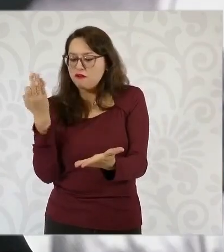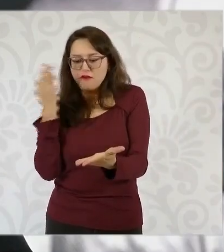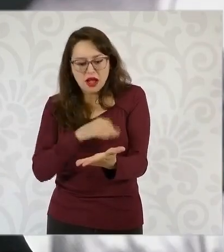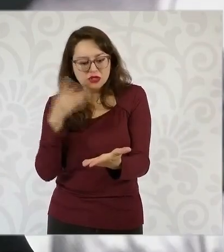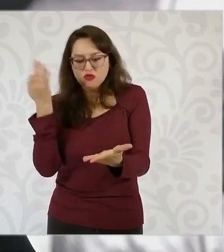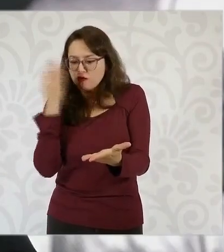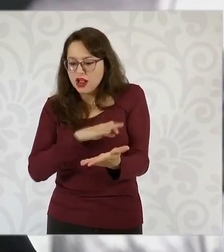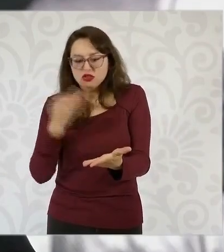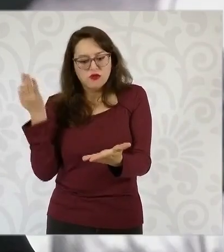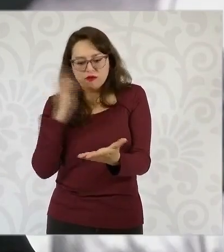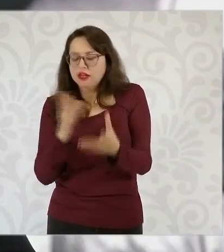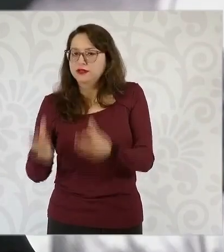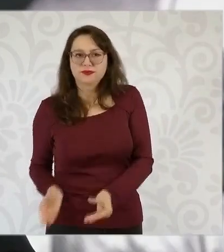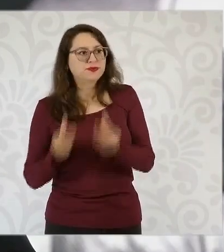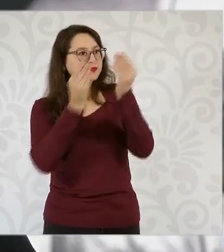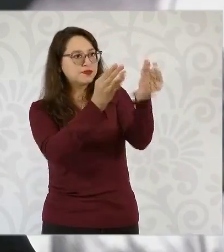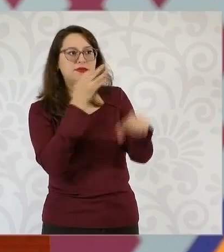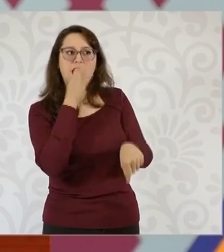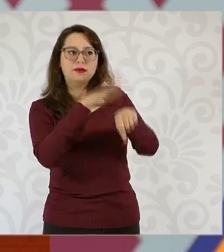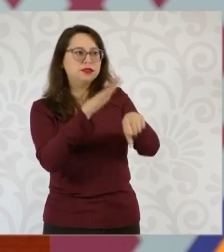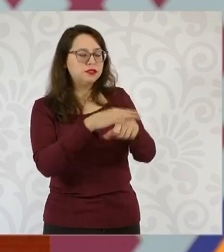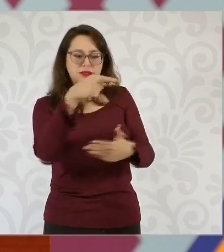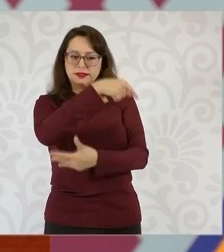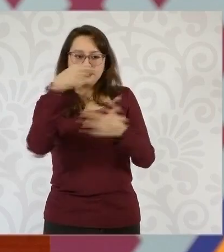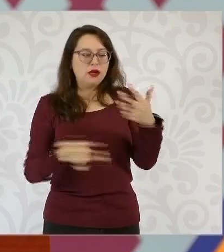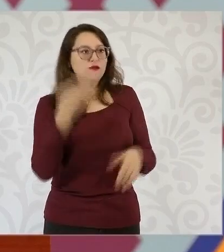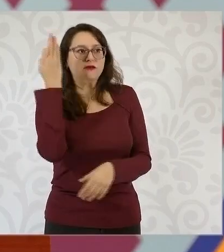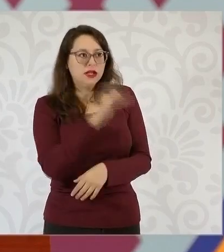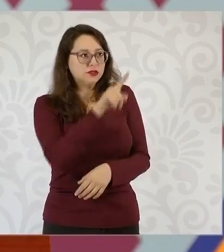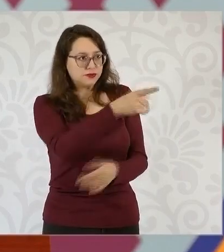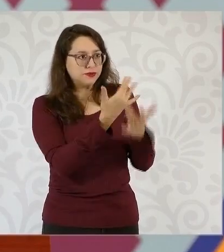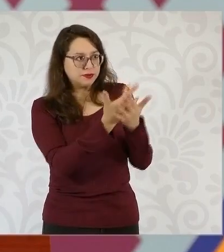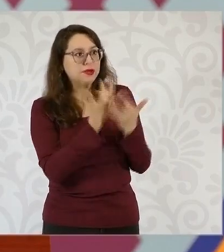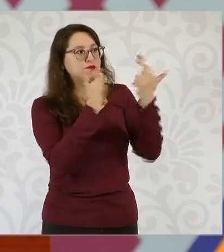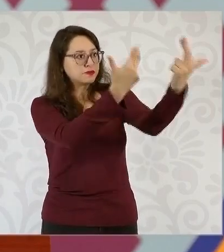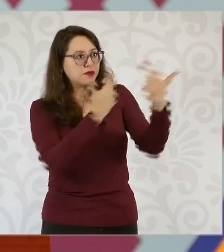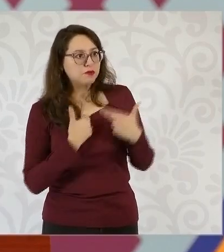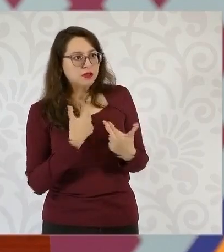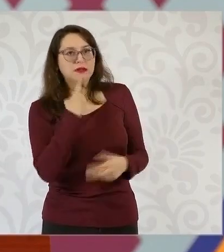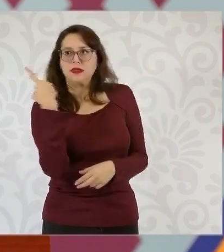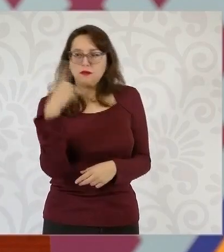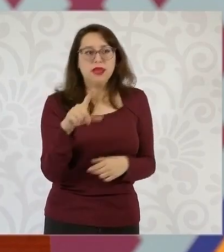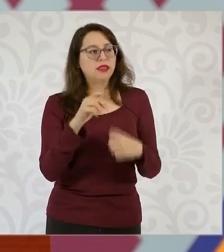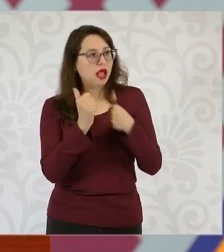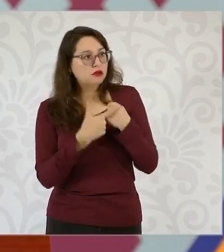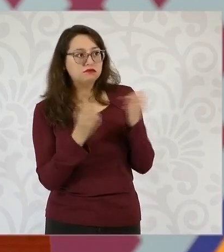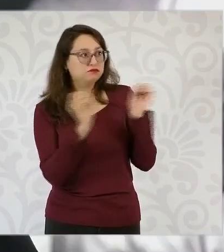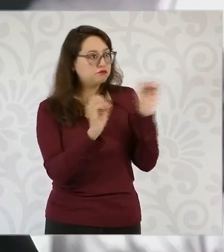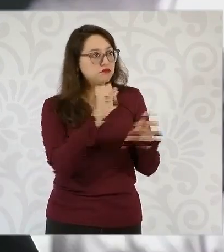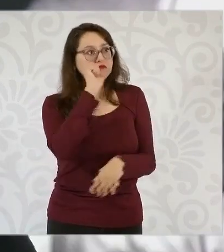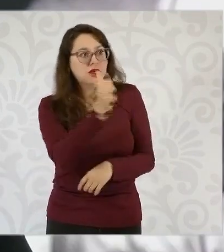absolutamente falsas, se lo dimos a conocer formalmente, les dimos la oportunidad de revocar nuestro criterio, no